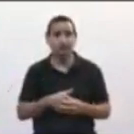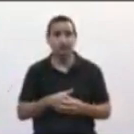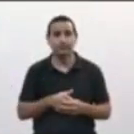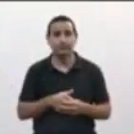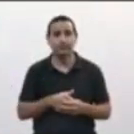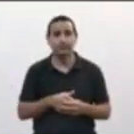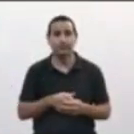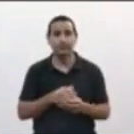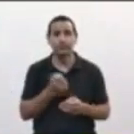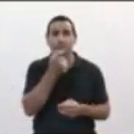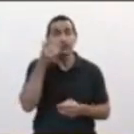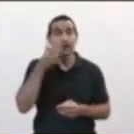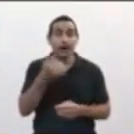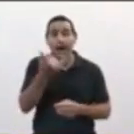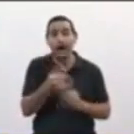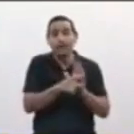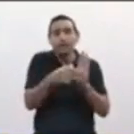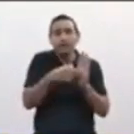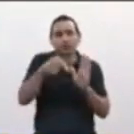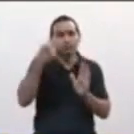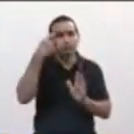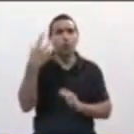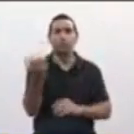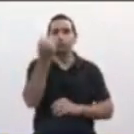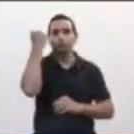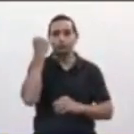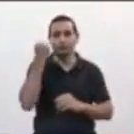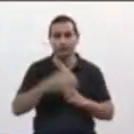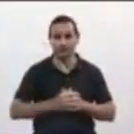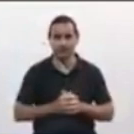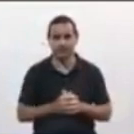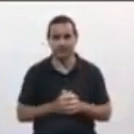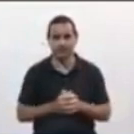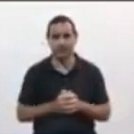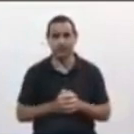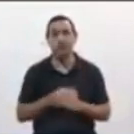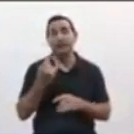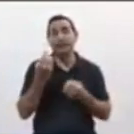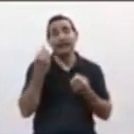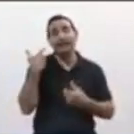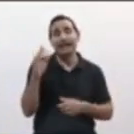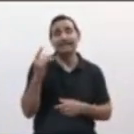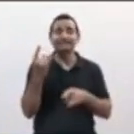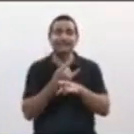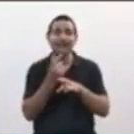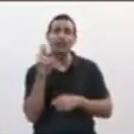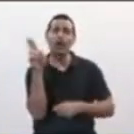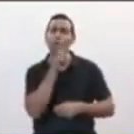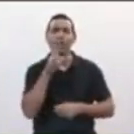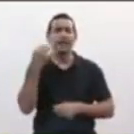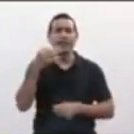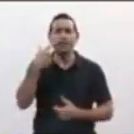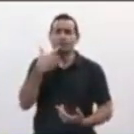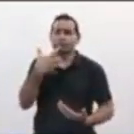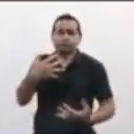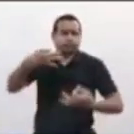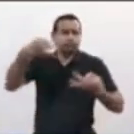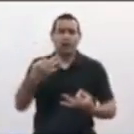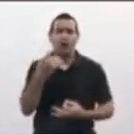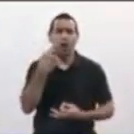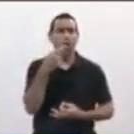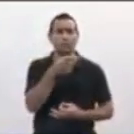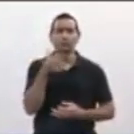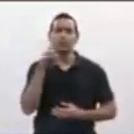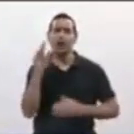esta enorme oportunidad en general siempre la mujer tiene que ser sobresaliente tiene que ser mejor el hombre